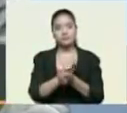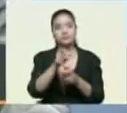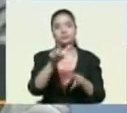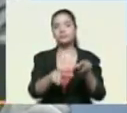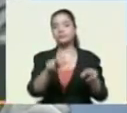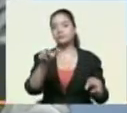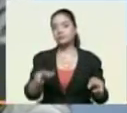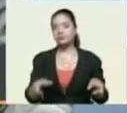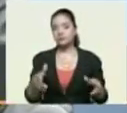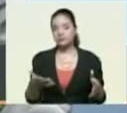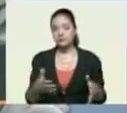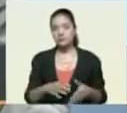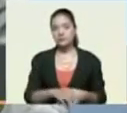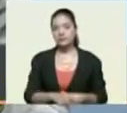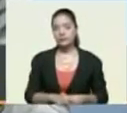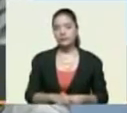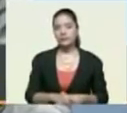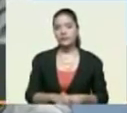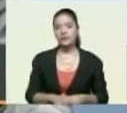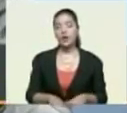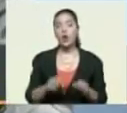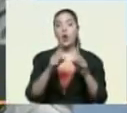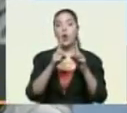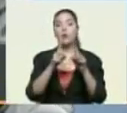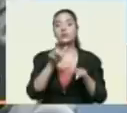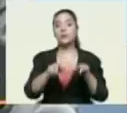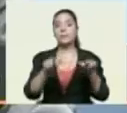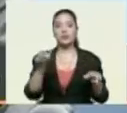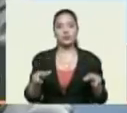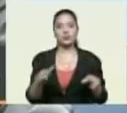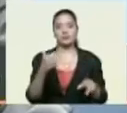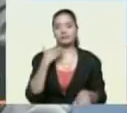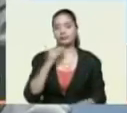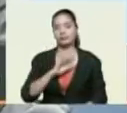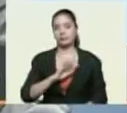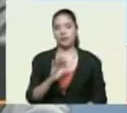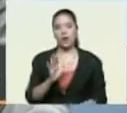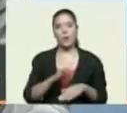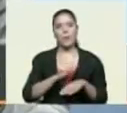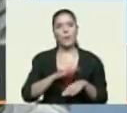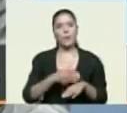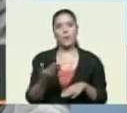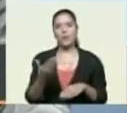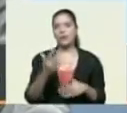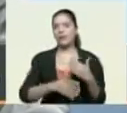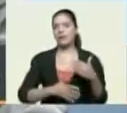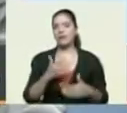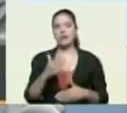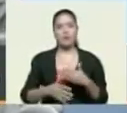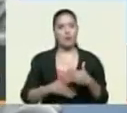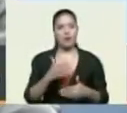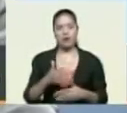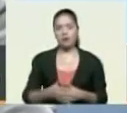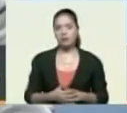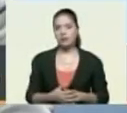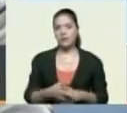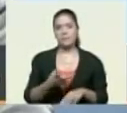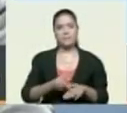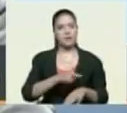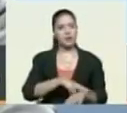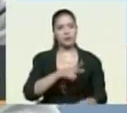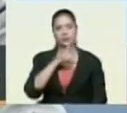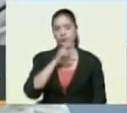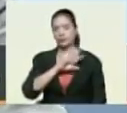mal llamados, a 11 mal llamados cadiveros, porque bueno, son delincuentes de la peor